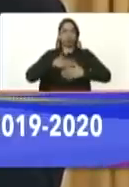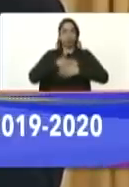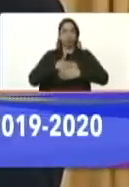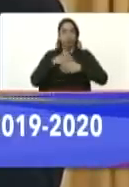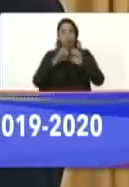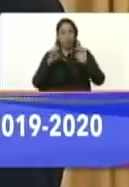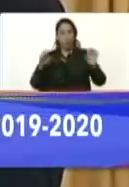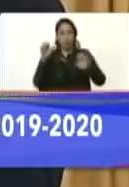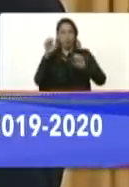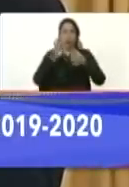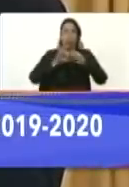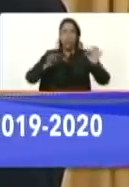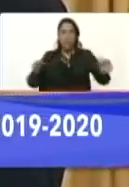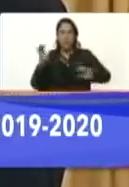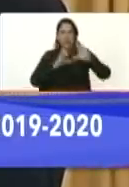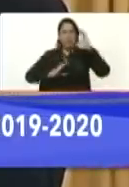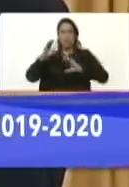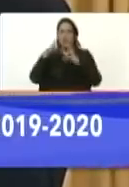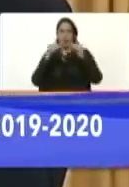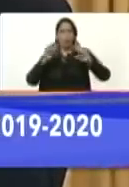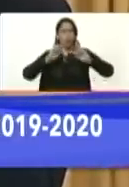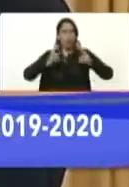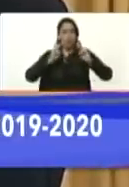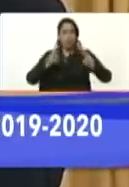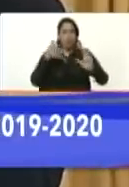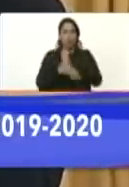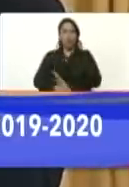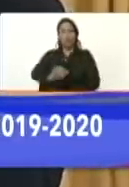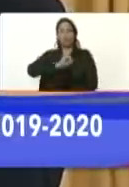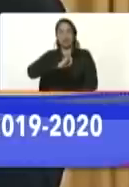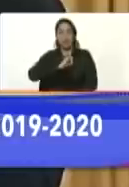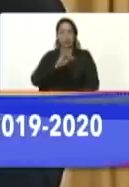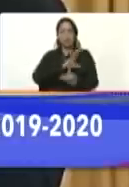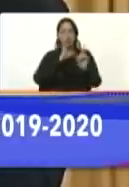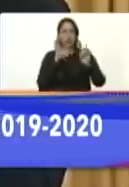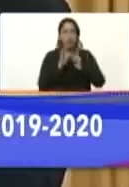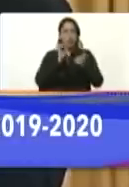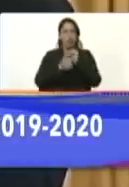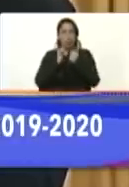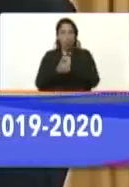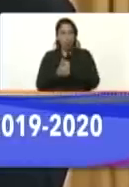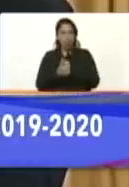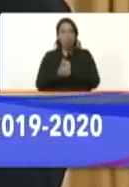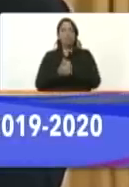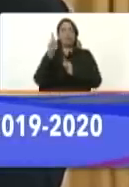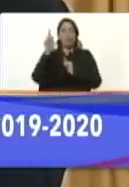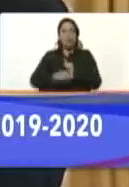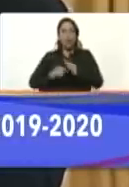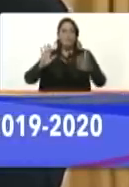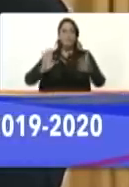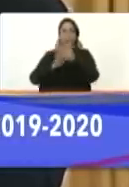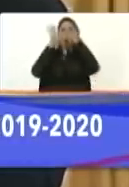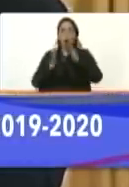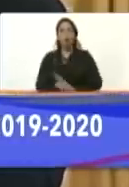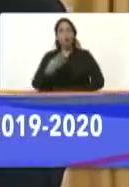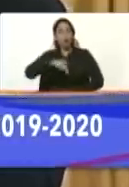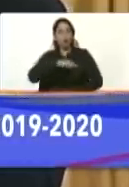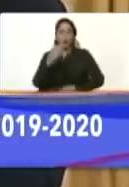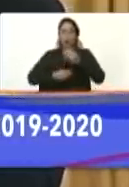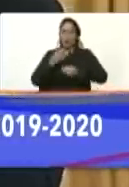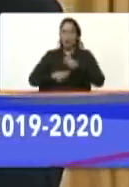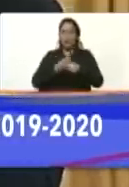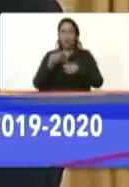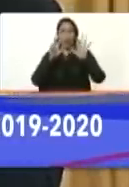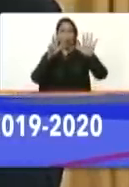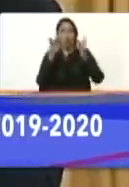con todo el tema de identidad de cultura de deportes con el programa choque esos cinco es un programa que estamos aplicando en ocho escuelas piloto